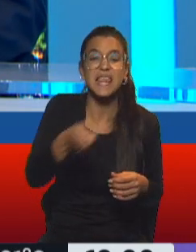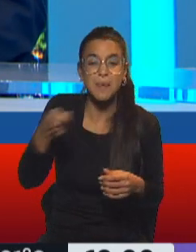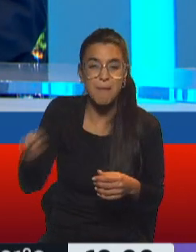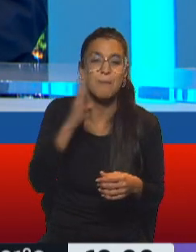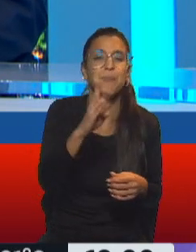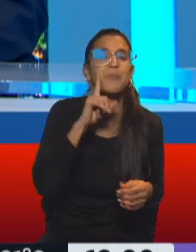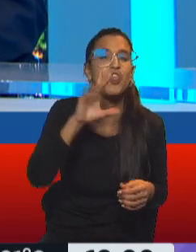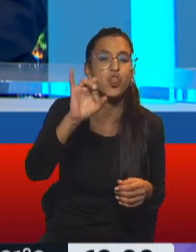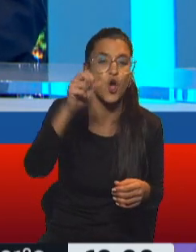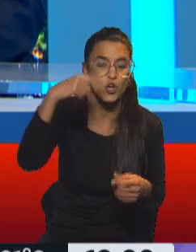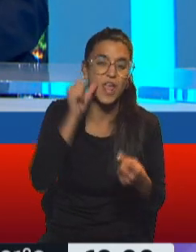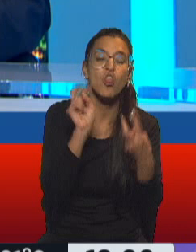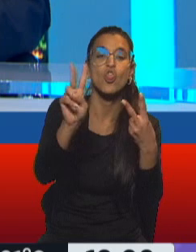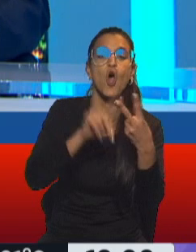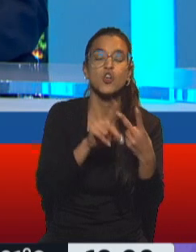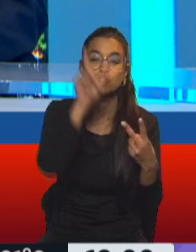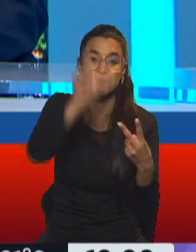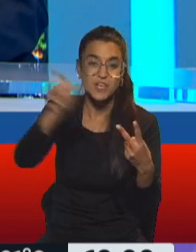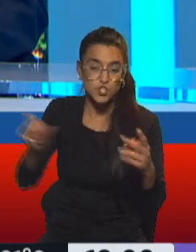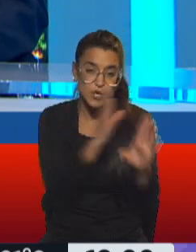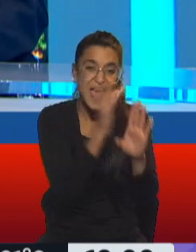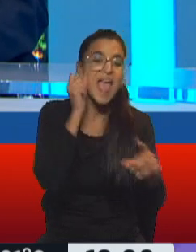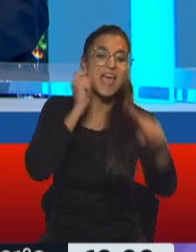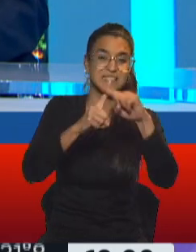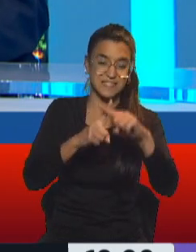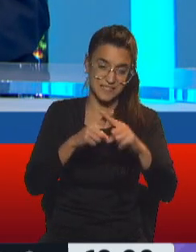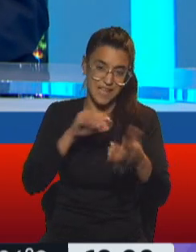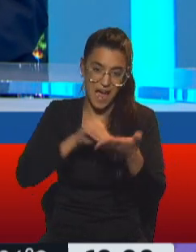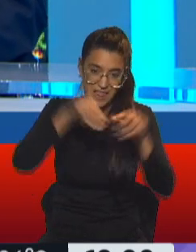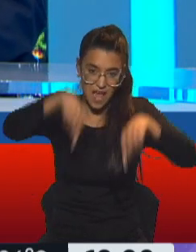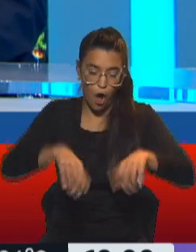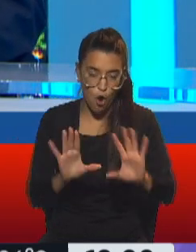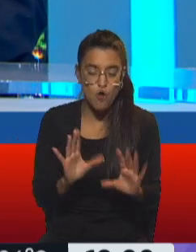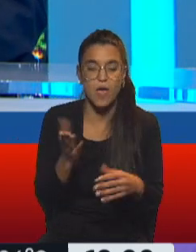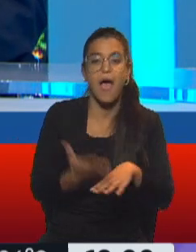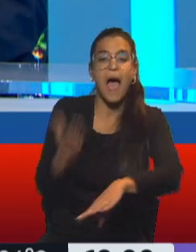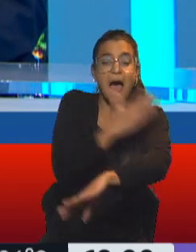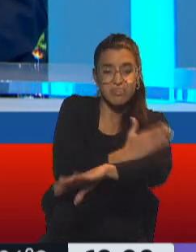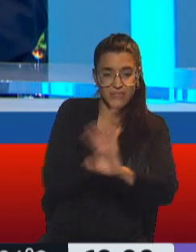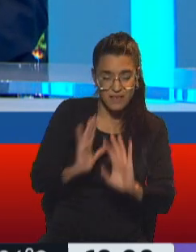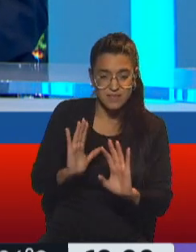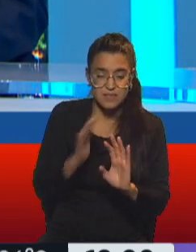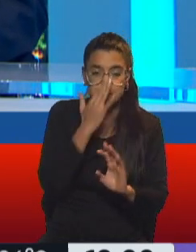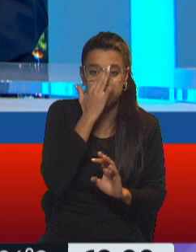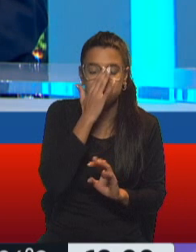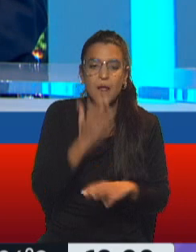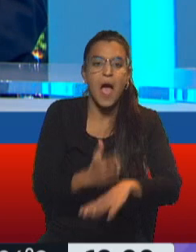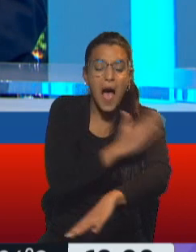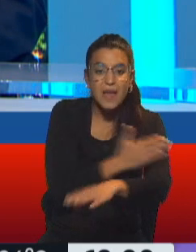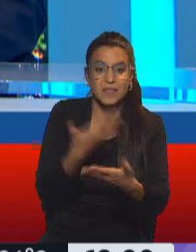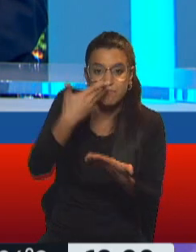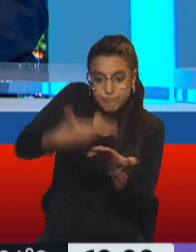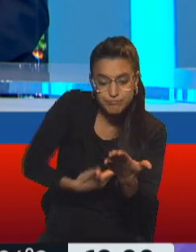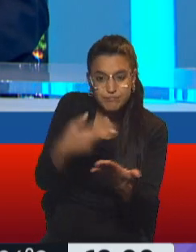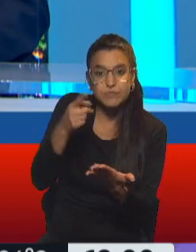Bidone, y 2 agentes de inteligencia, ex agentes ahora. Antes de que se produjera, se conociera el